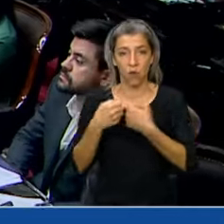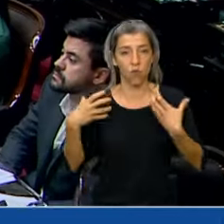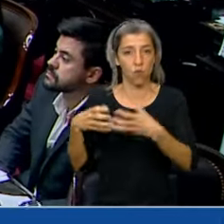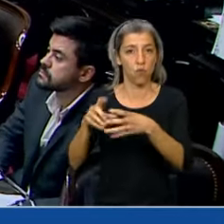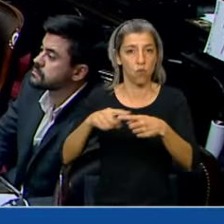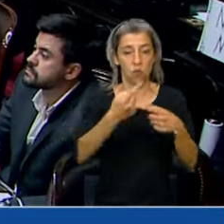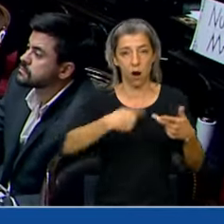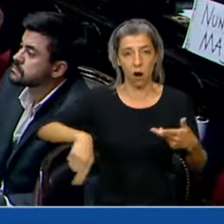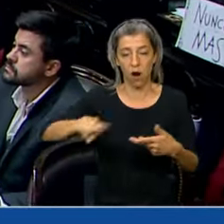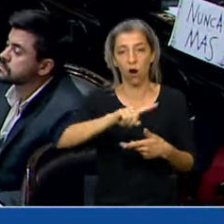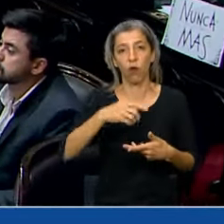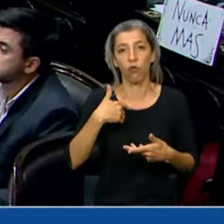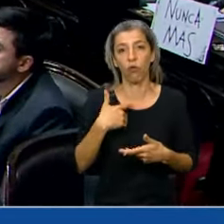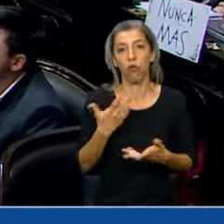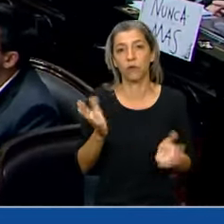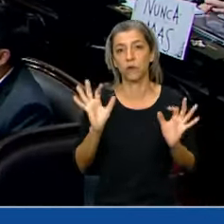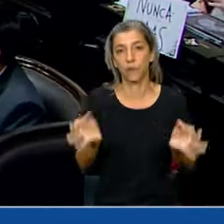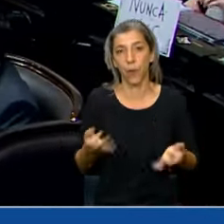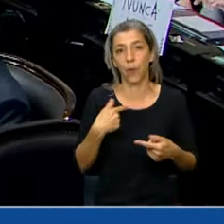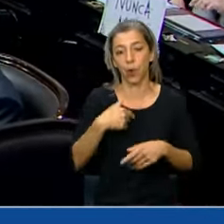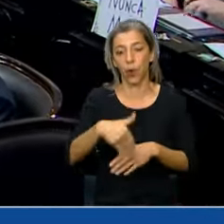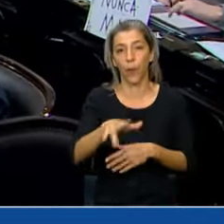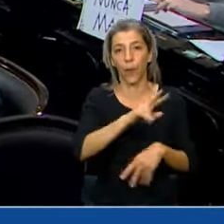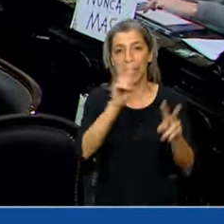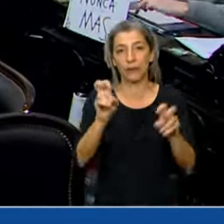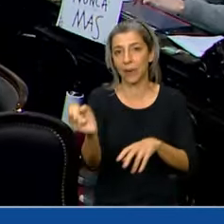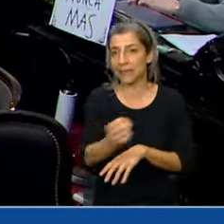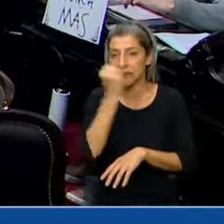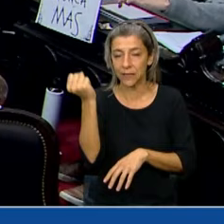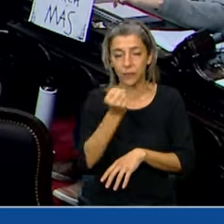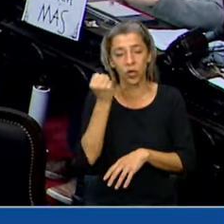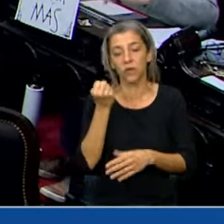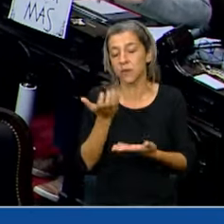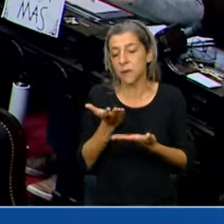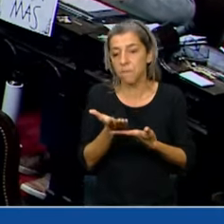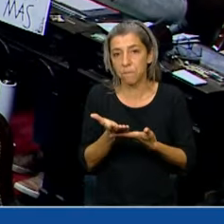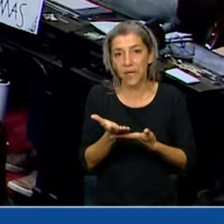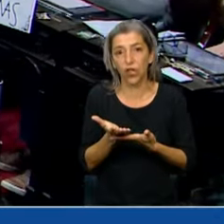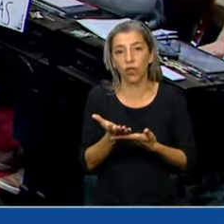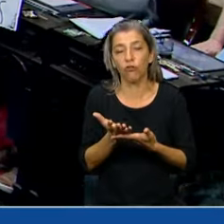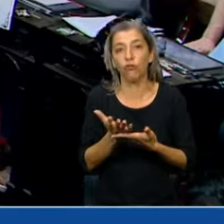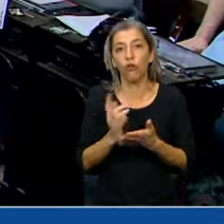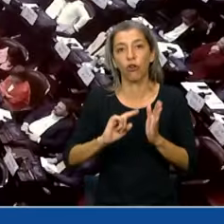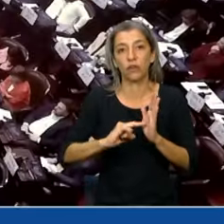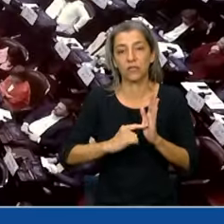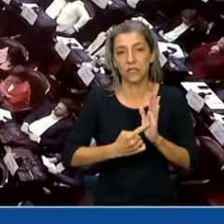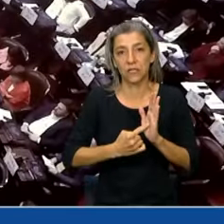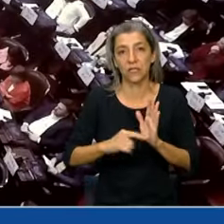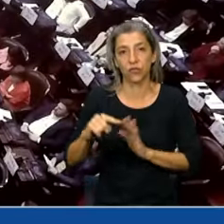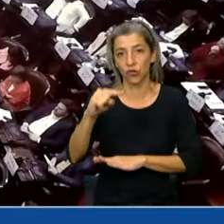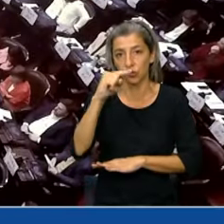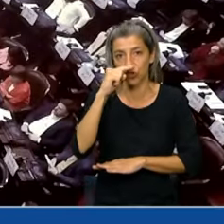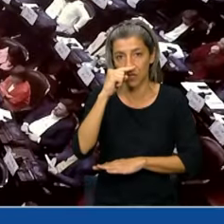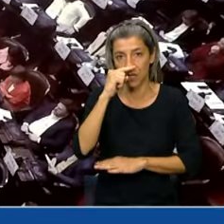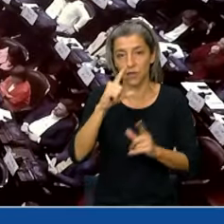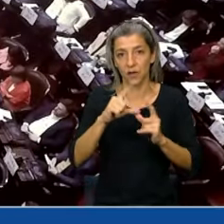entendiendo la importancia de uno de los temas que tenemos que tratar hoy quiero solicitar en los términos del inciso 7 del artículo 127